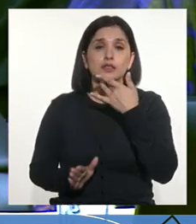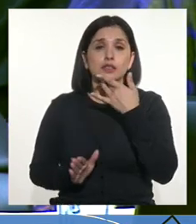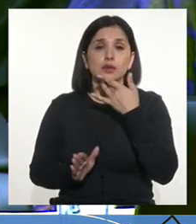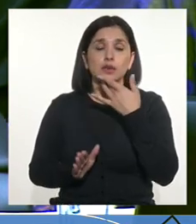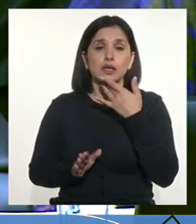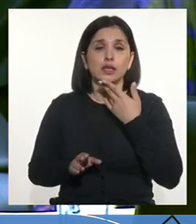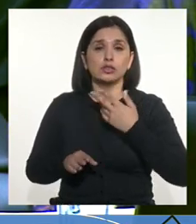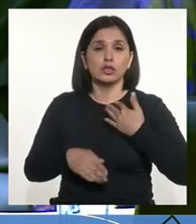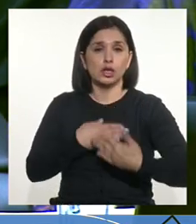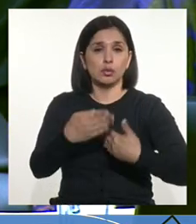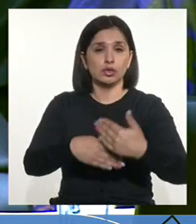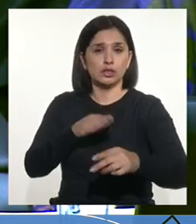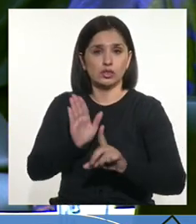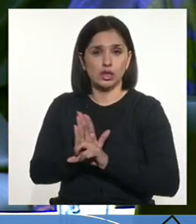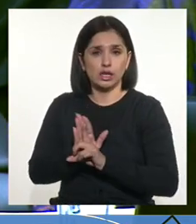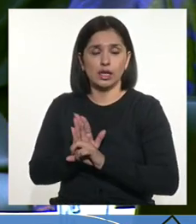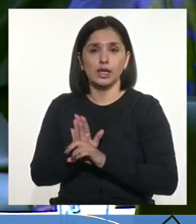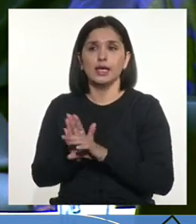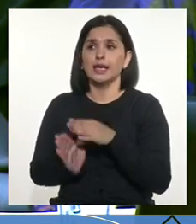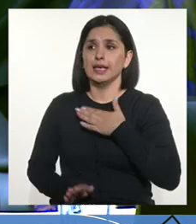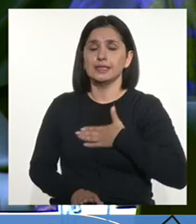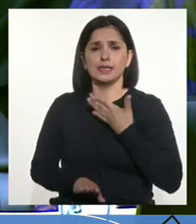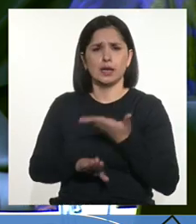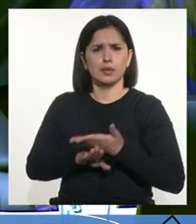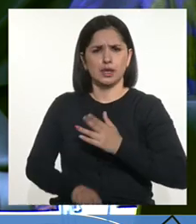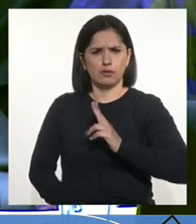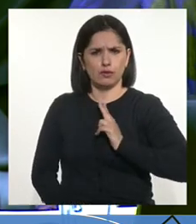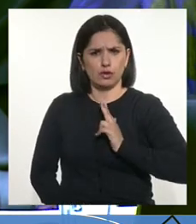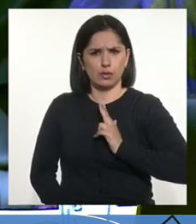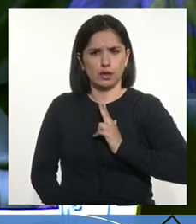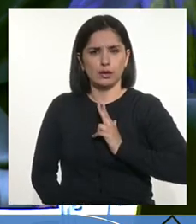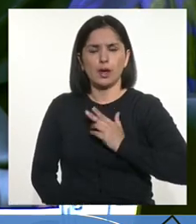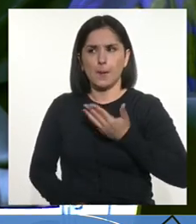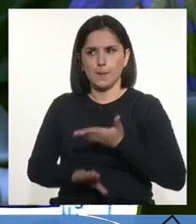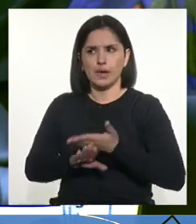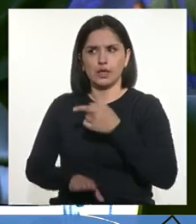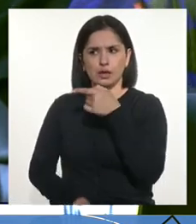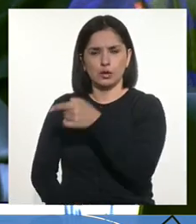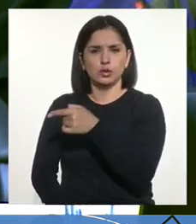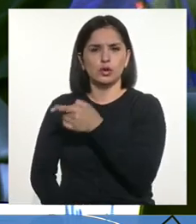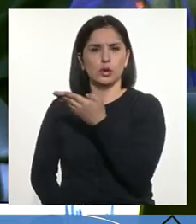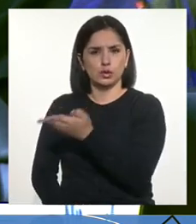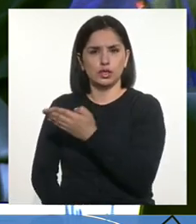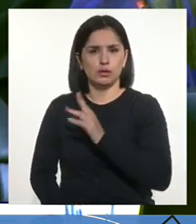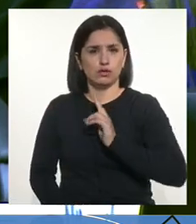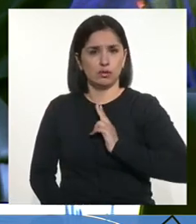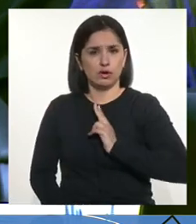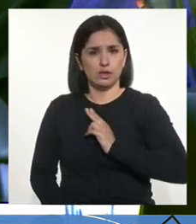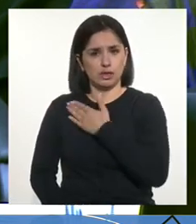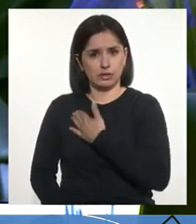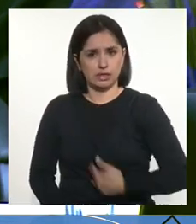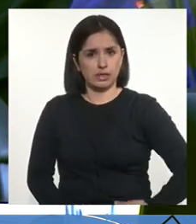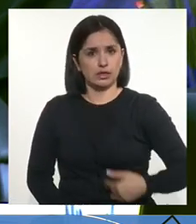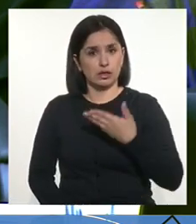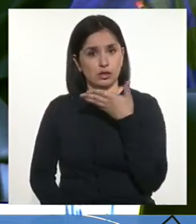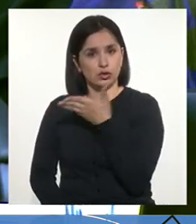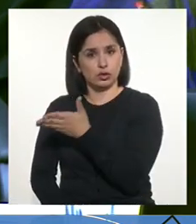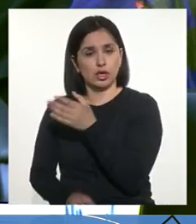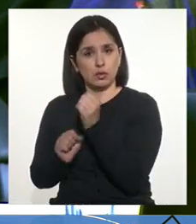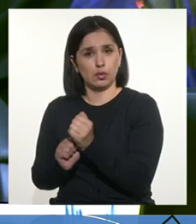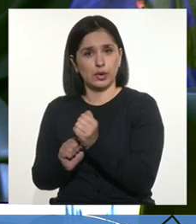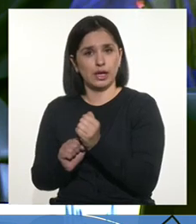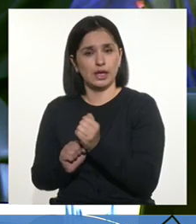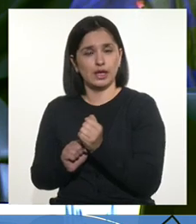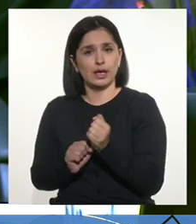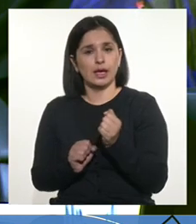legislativa yo quisiera pedirle forma al presidente formalmente presidente que usted pueda acelerar